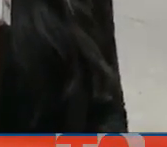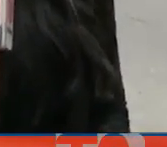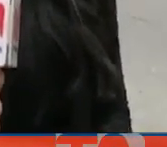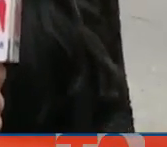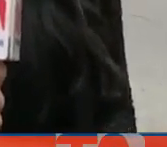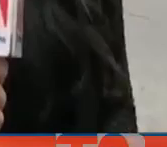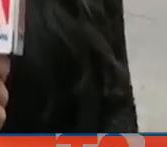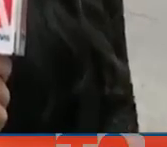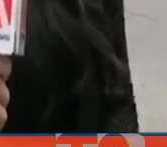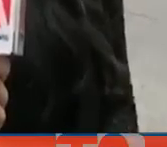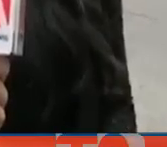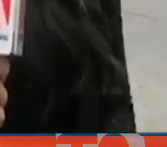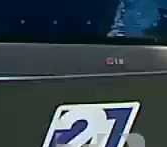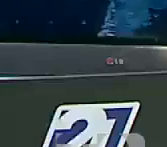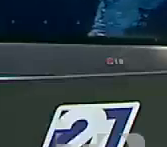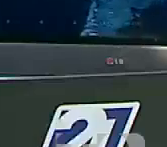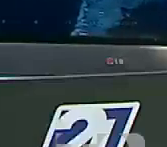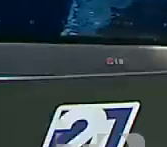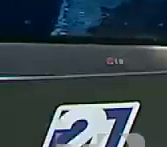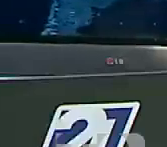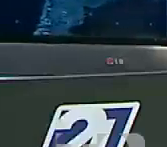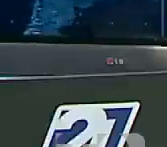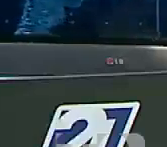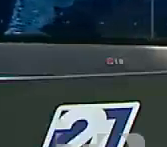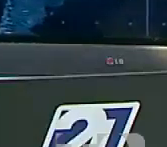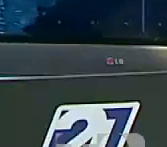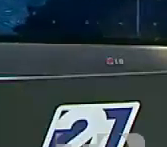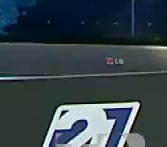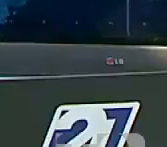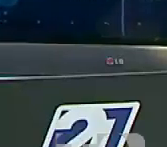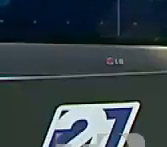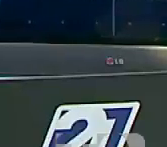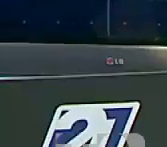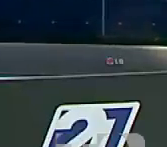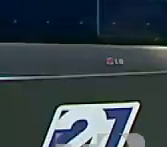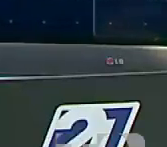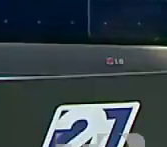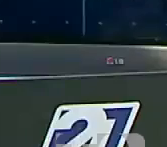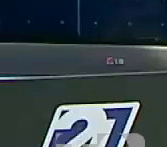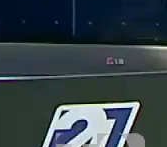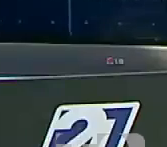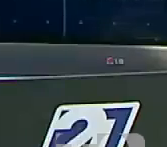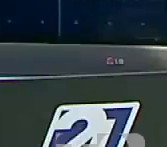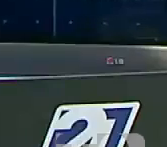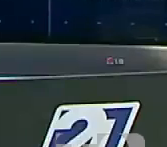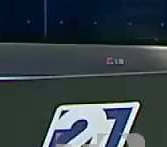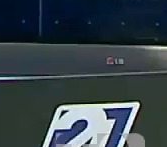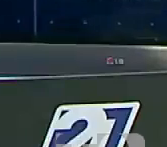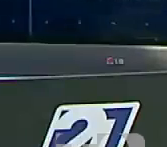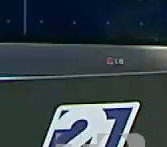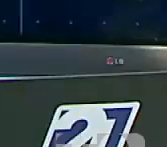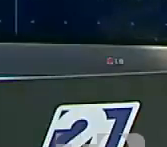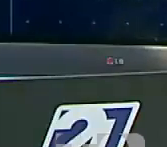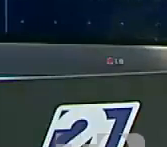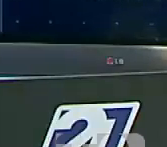tardes. Buenas tardes para ti también, Andrea, y muchísimas gracias. La Asociación Española de Normalización y Certificación en